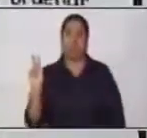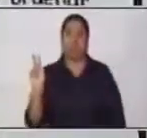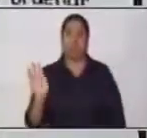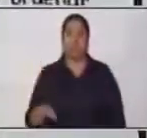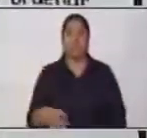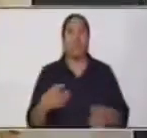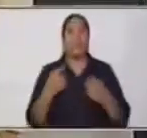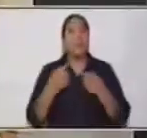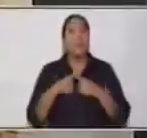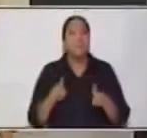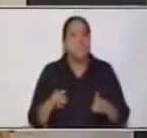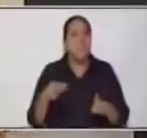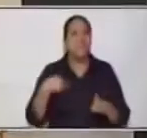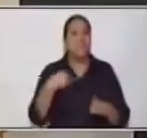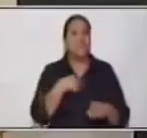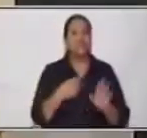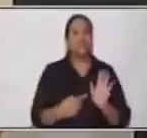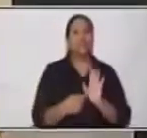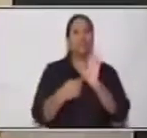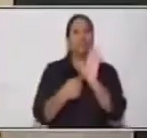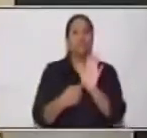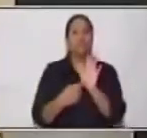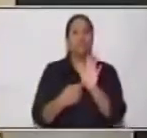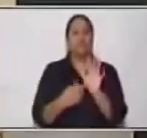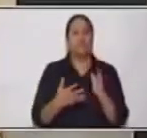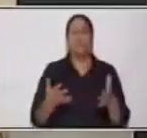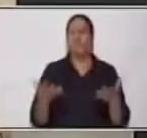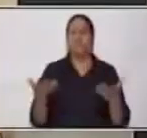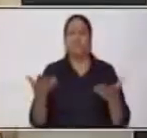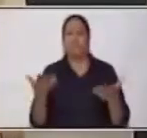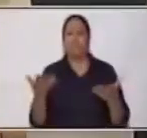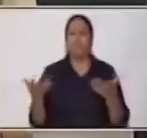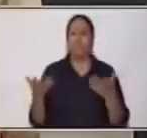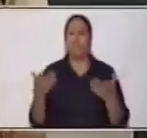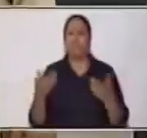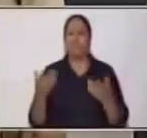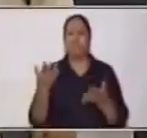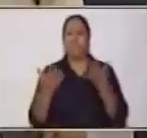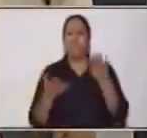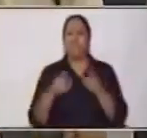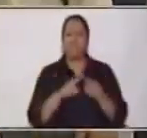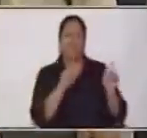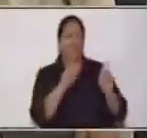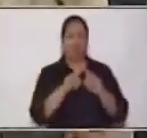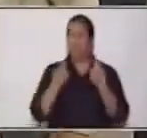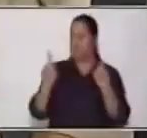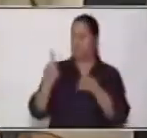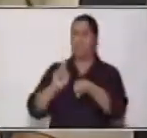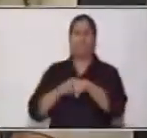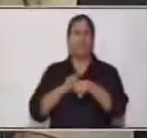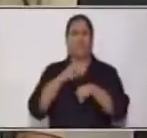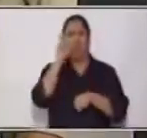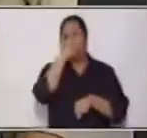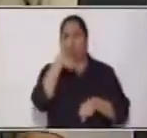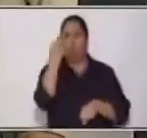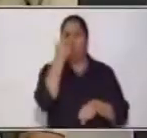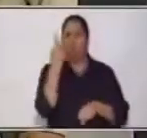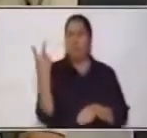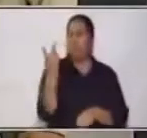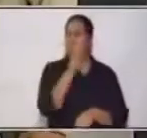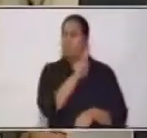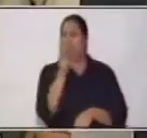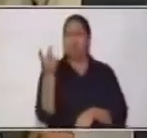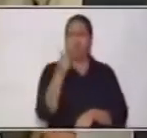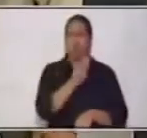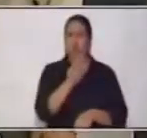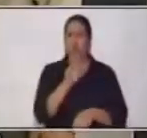modelo podemos encontrar, ¿qué pasa si yo hago una diferencia de horas entre los dos investigadores? Definitivamente,